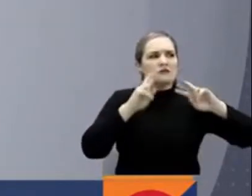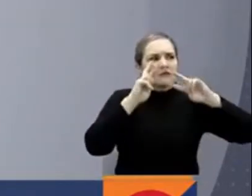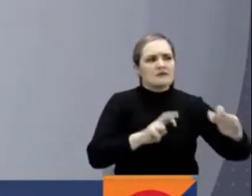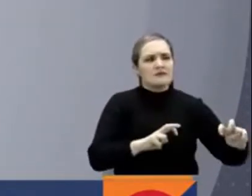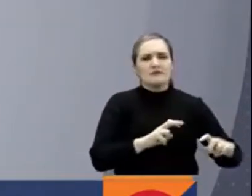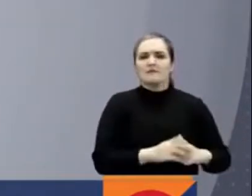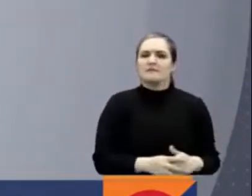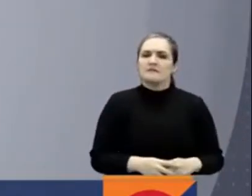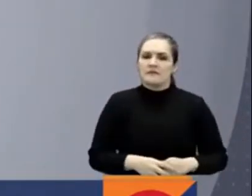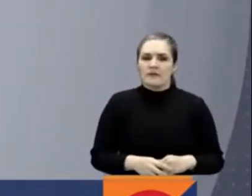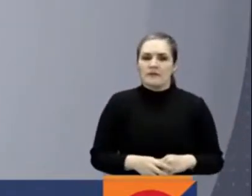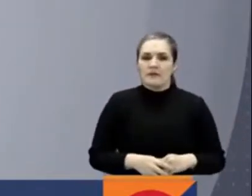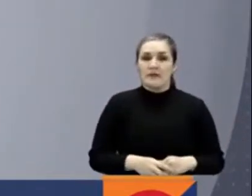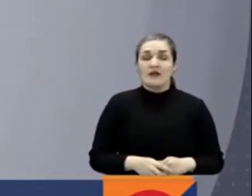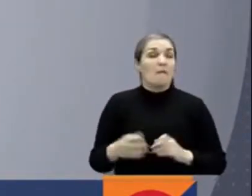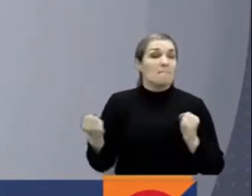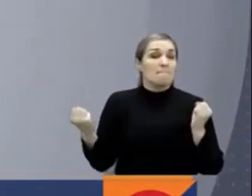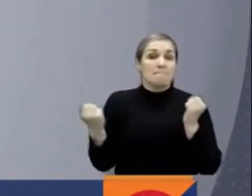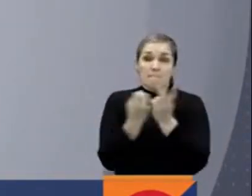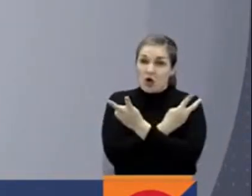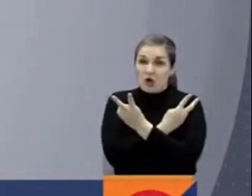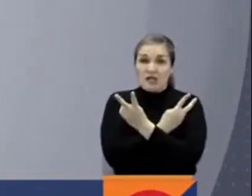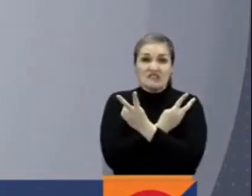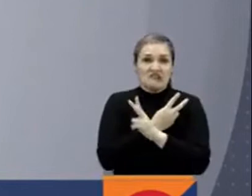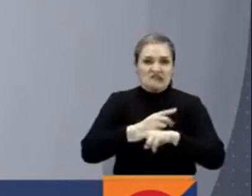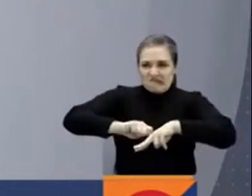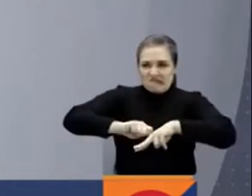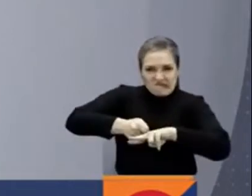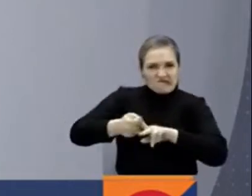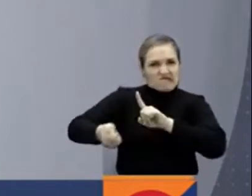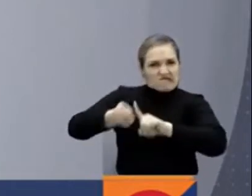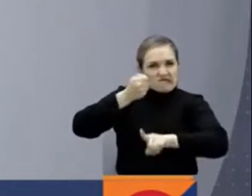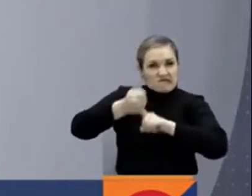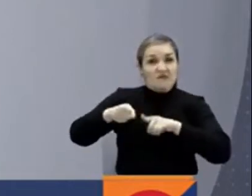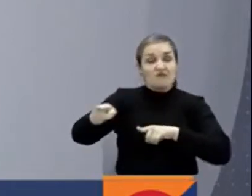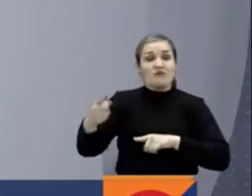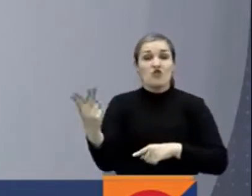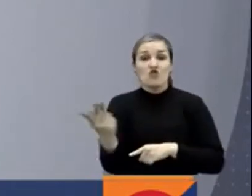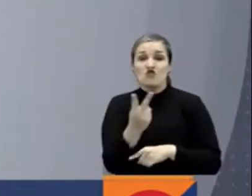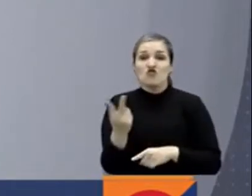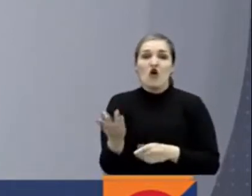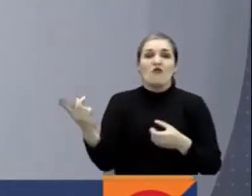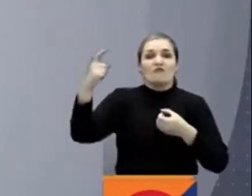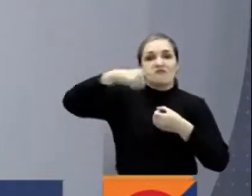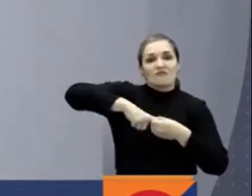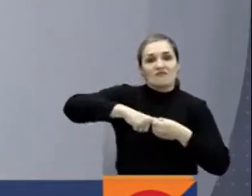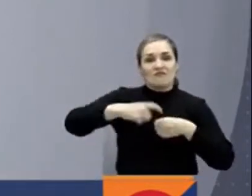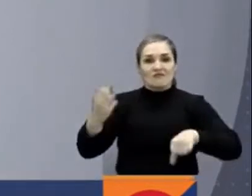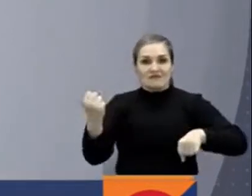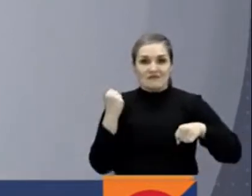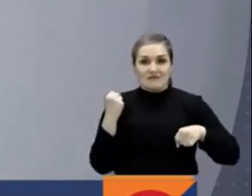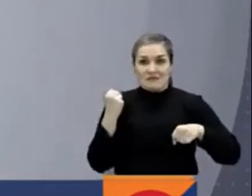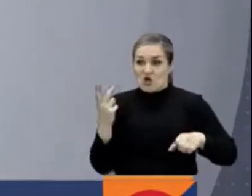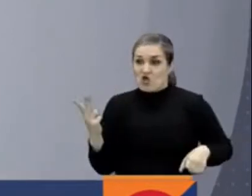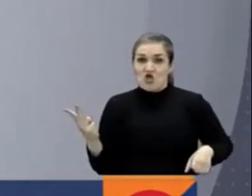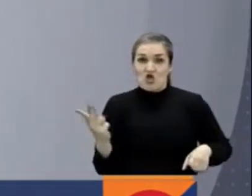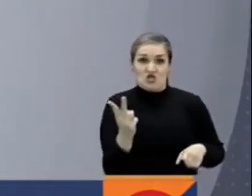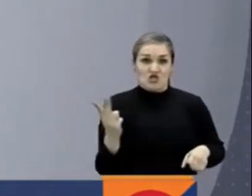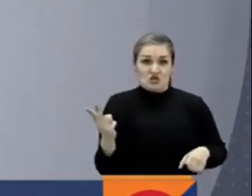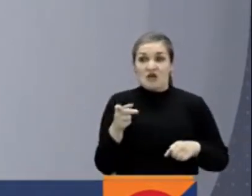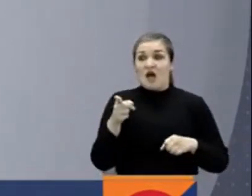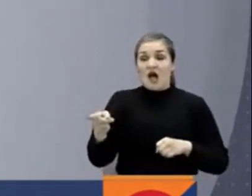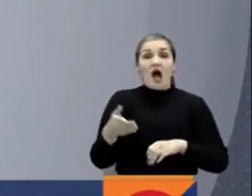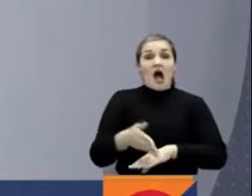ultrajados y violentados ahí en el Ejército donde estuvieron pagando servicio. Le dieron un permiso antes de jurar bandera, ni siquiera